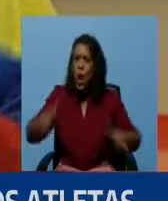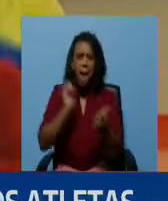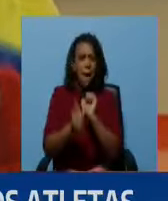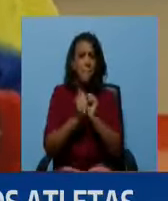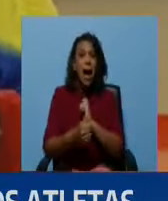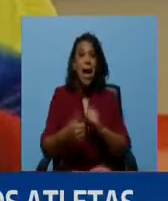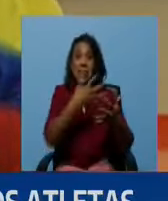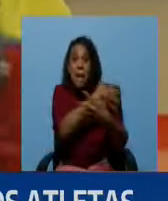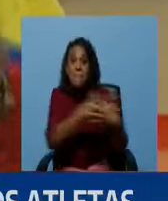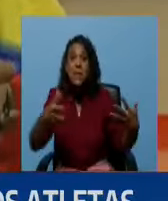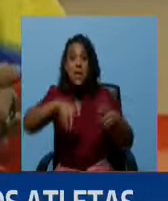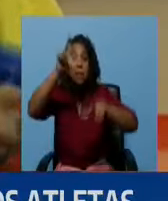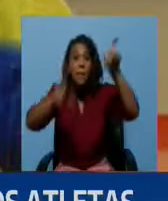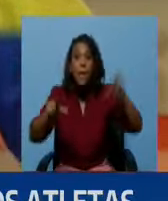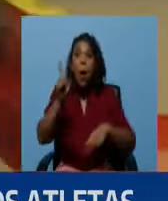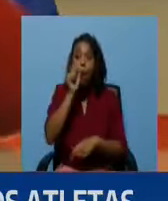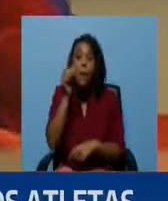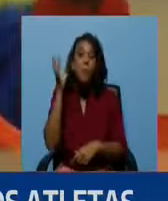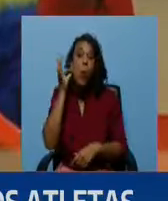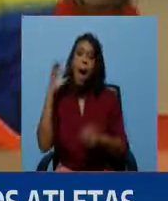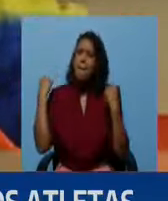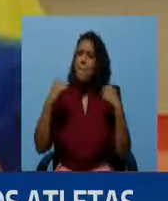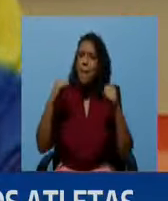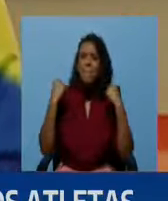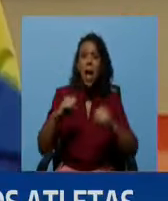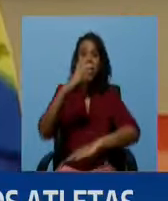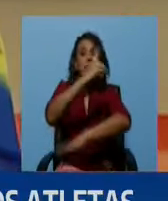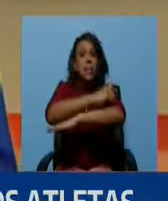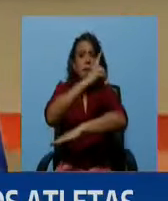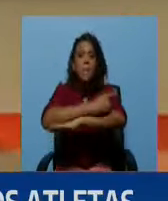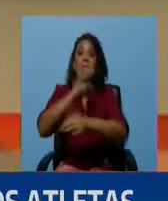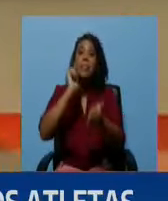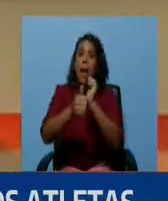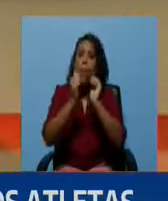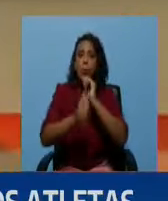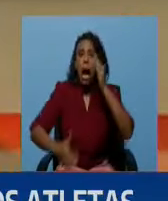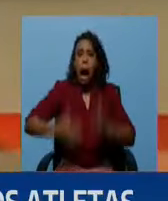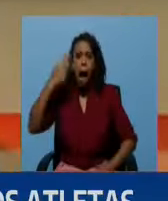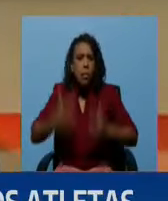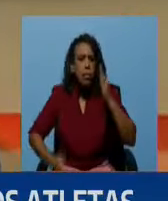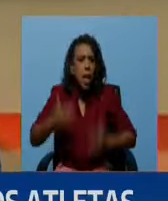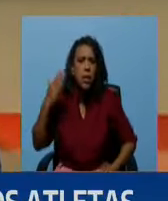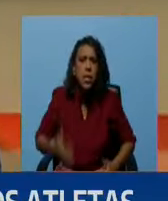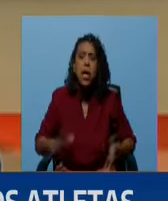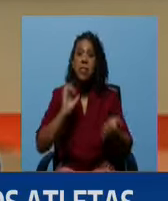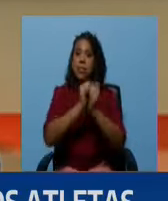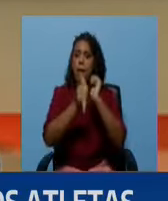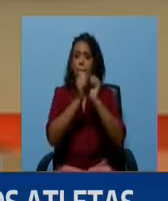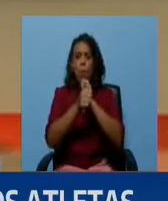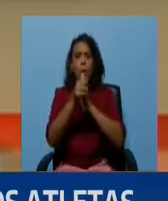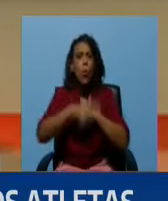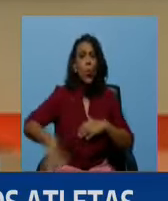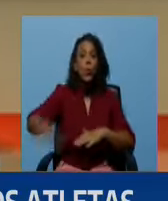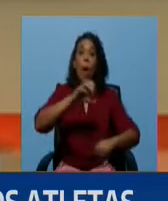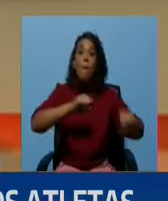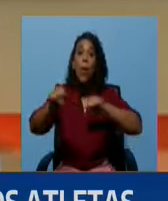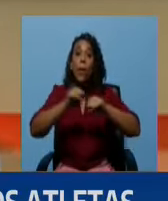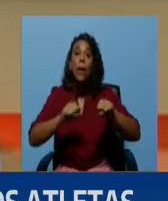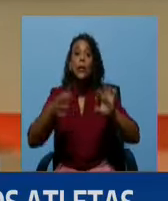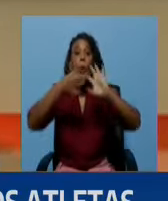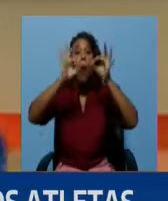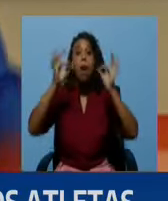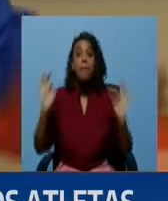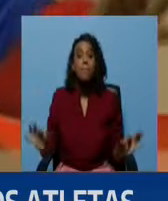muchachas que practiquen todas las disciplinas del atletismo, del deporte, del movimiento